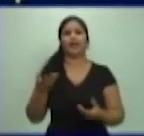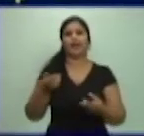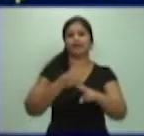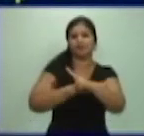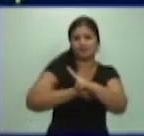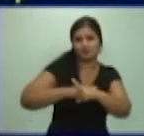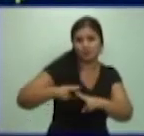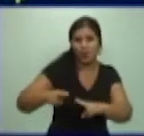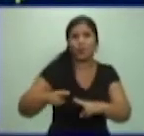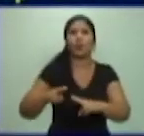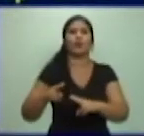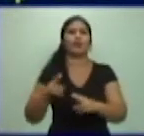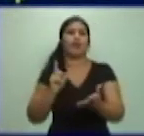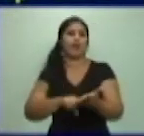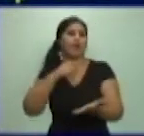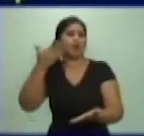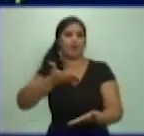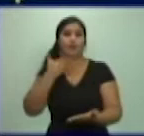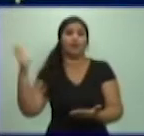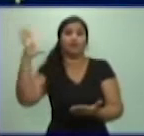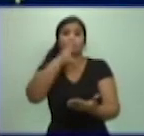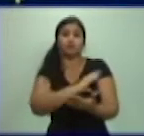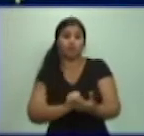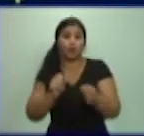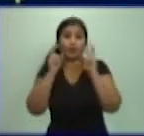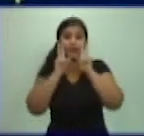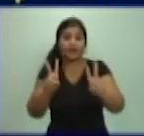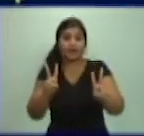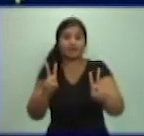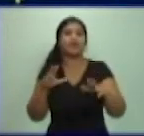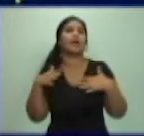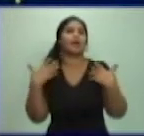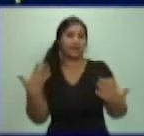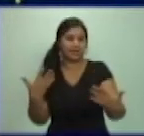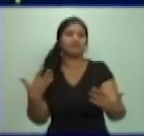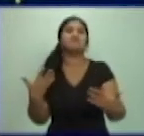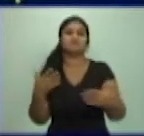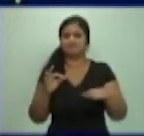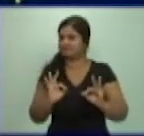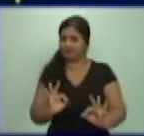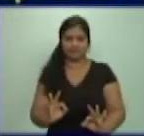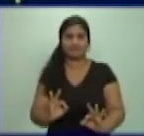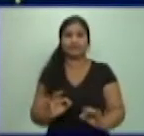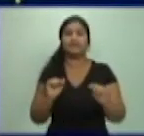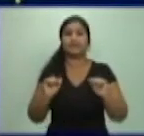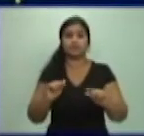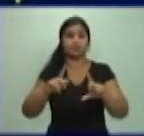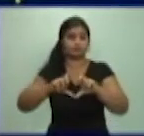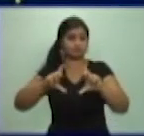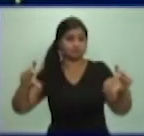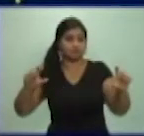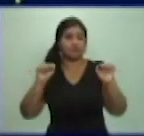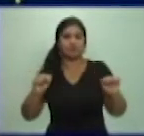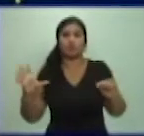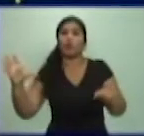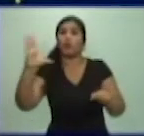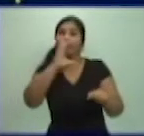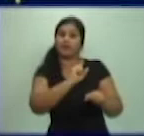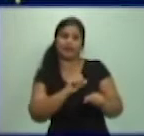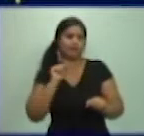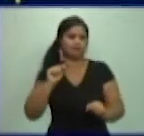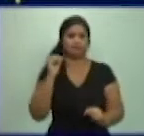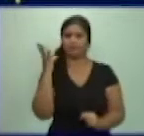un sinfín de aspectos que la vida diaria es incapaz de enseñar. Fíjense que es un texto muy general, muy